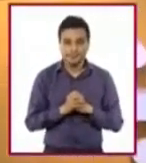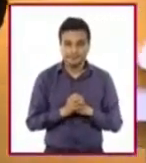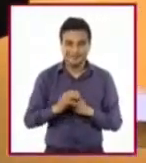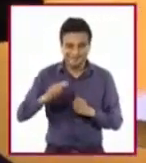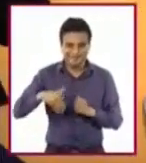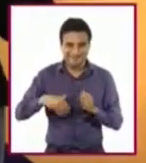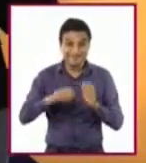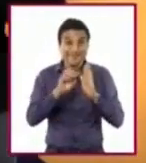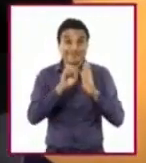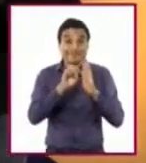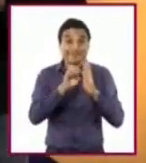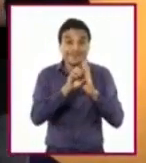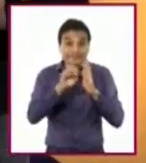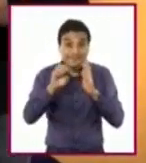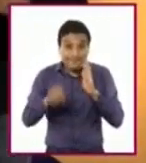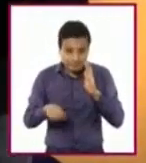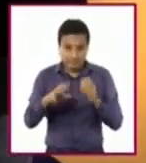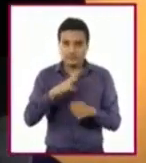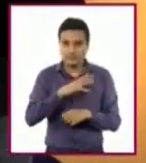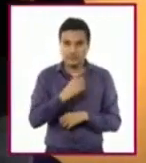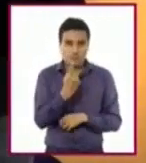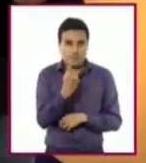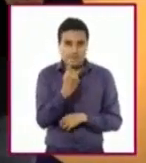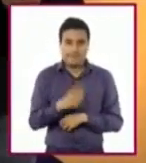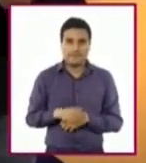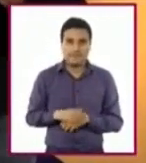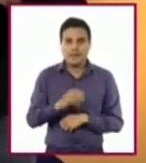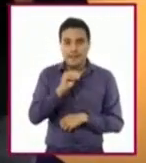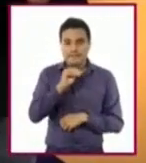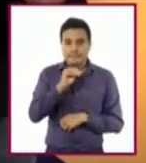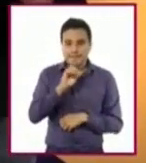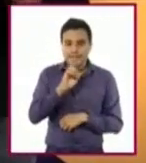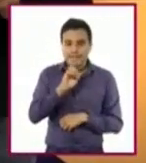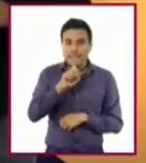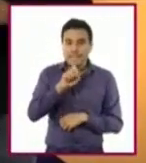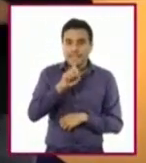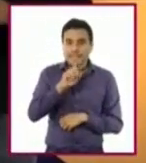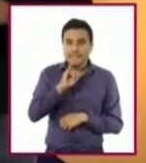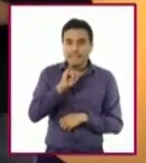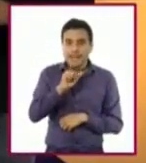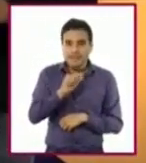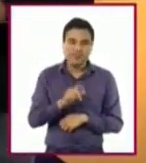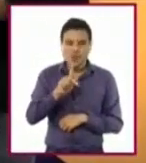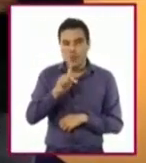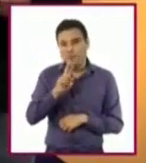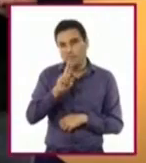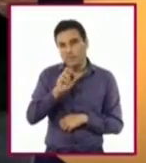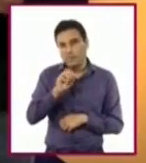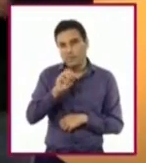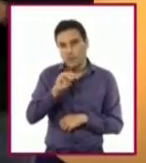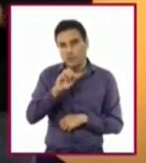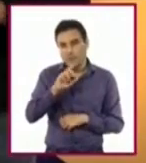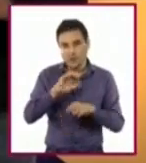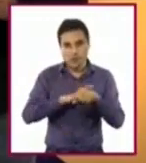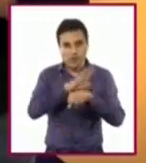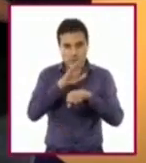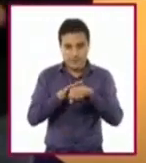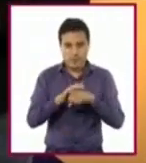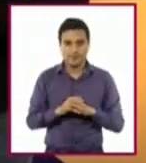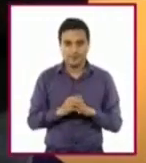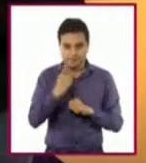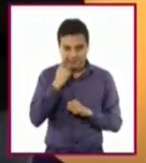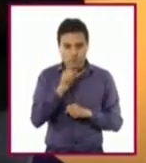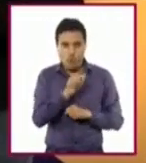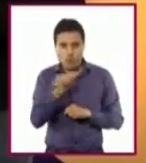solo aparece una de ellas la media aritmética o promedio presten atención para identificar qué otras